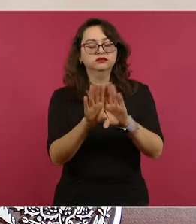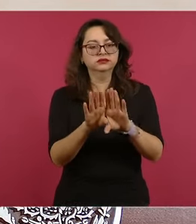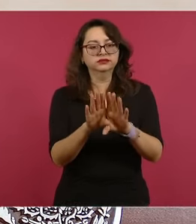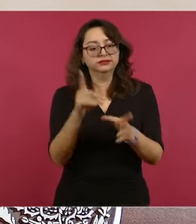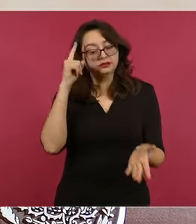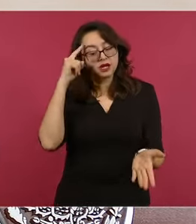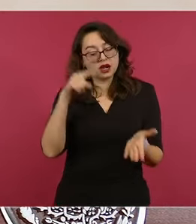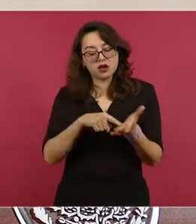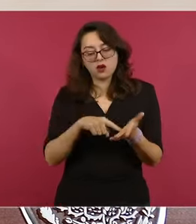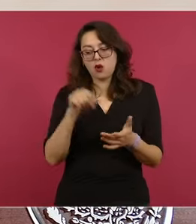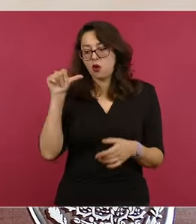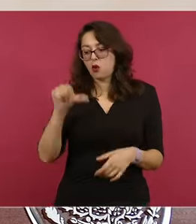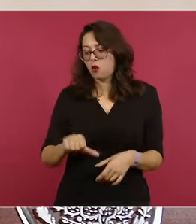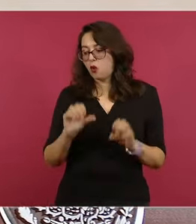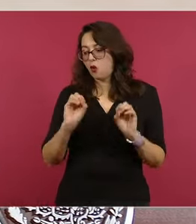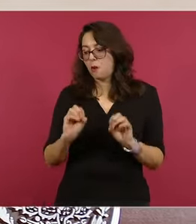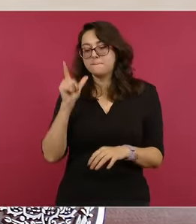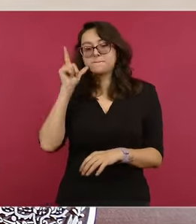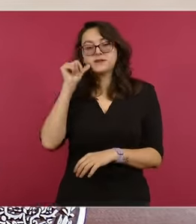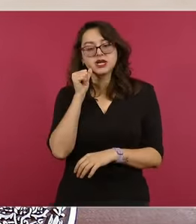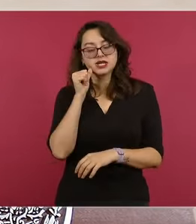hoy o mañana